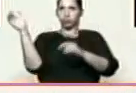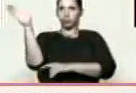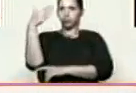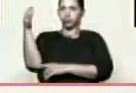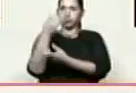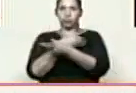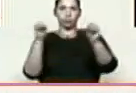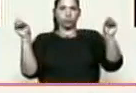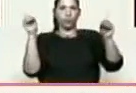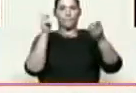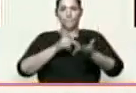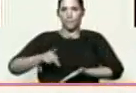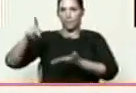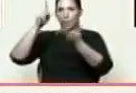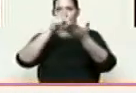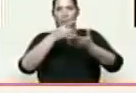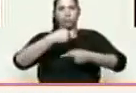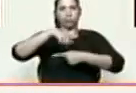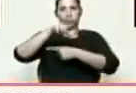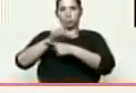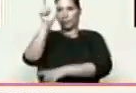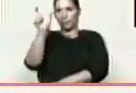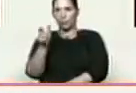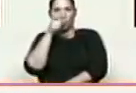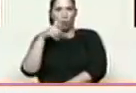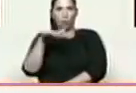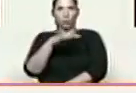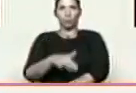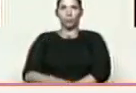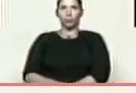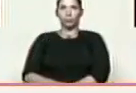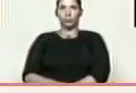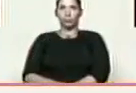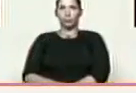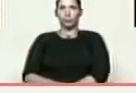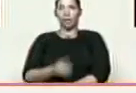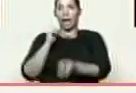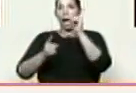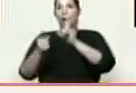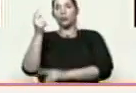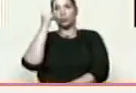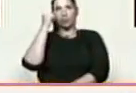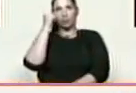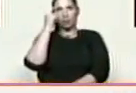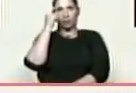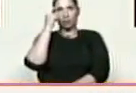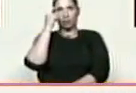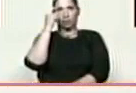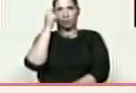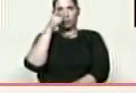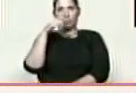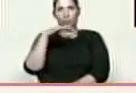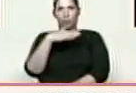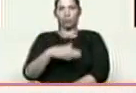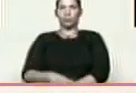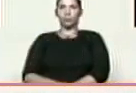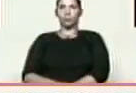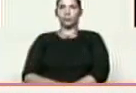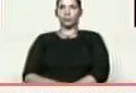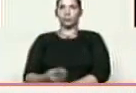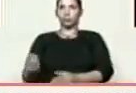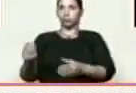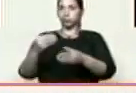democracia participativa y protagónica, algún día le agregaremos, y decisiva. Ah, Sotorroja.